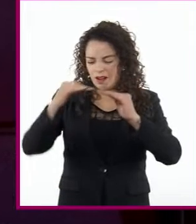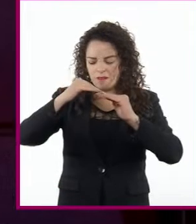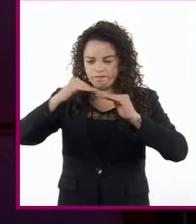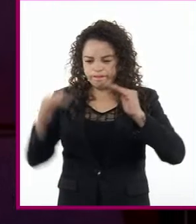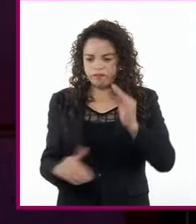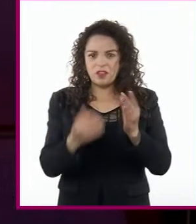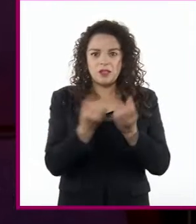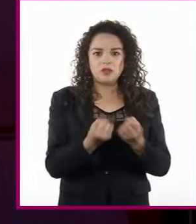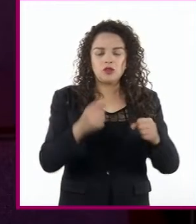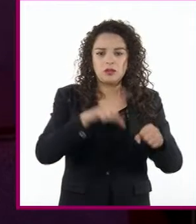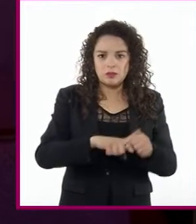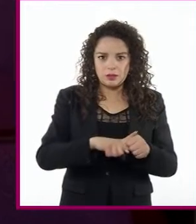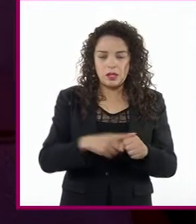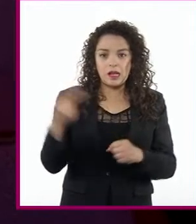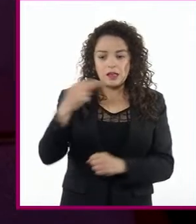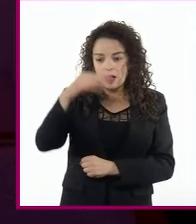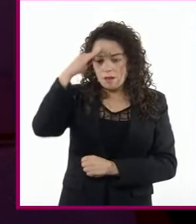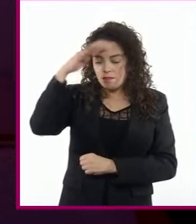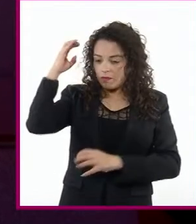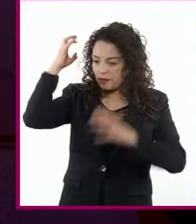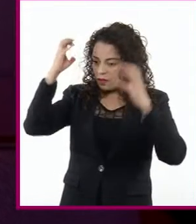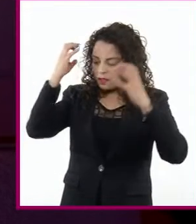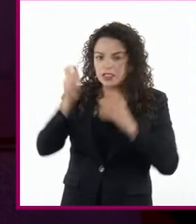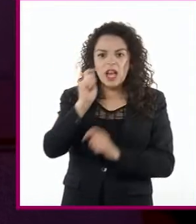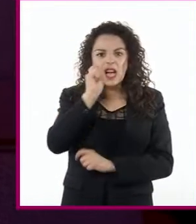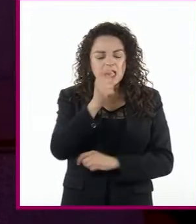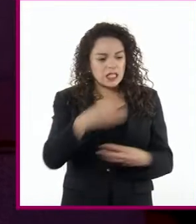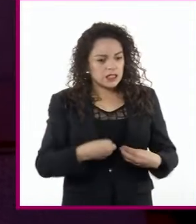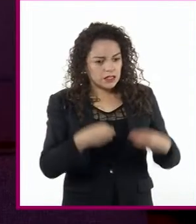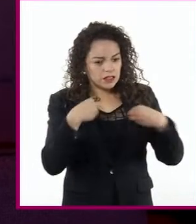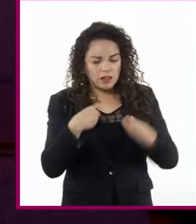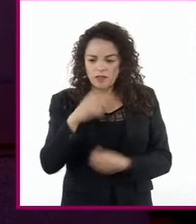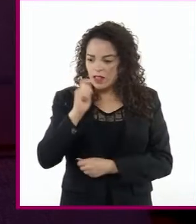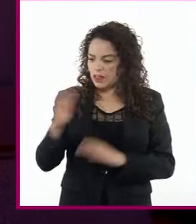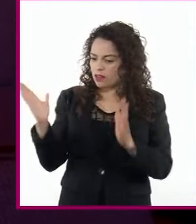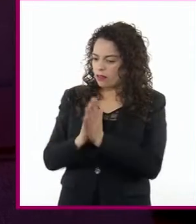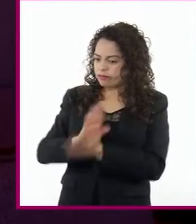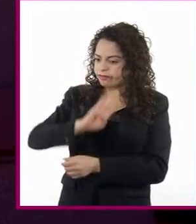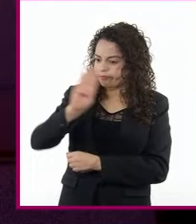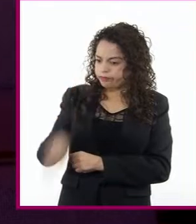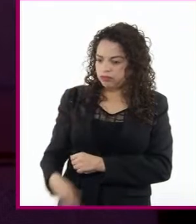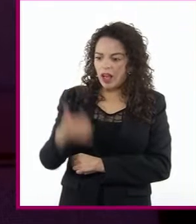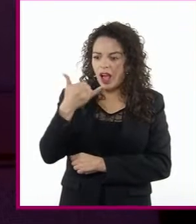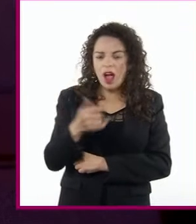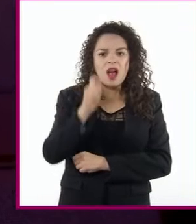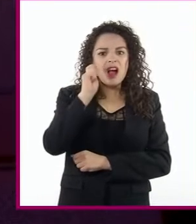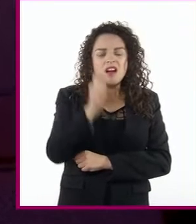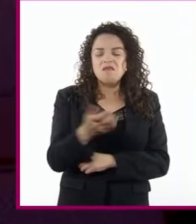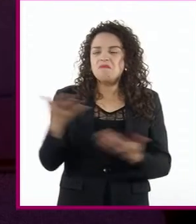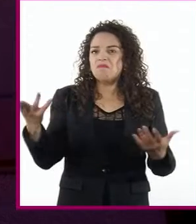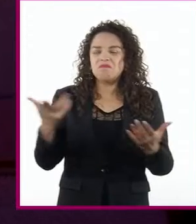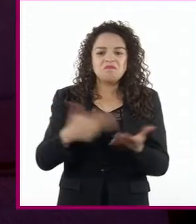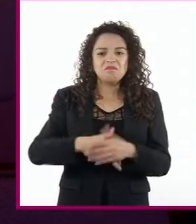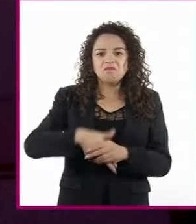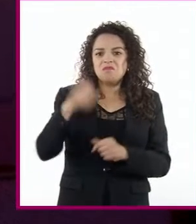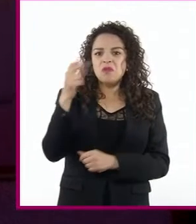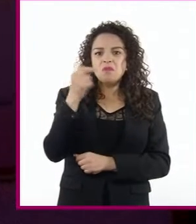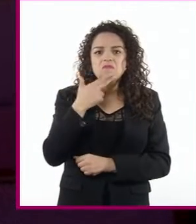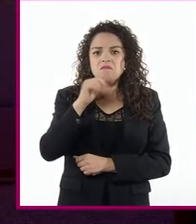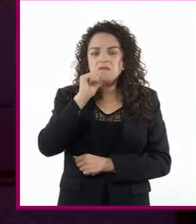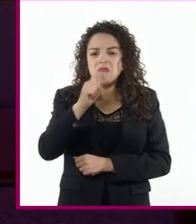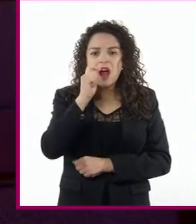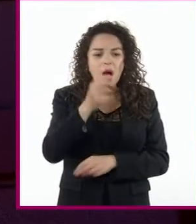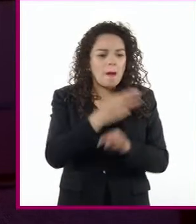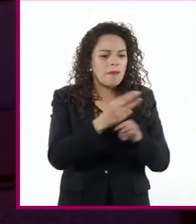reflexiones acerca de la muerte y la vida, así como la banalidad de los bienes materiales, son mostrados por el